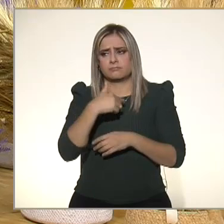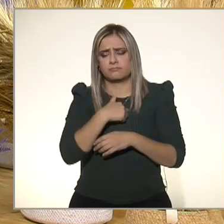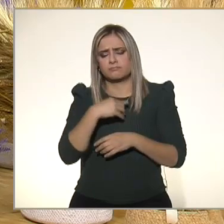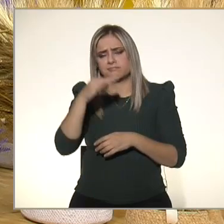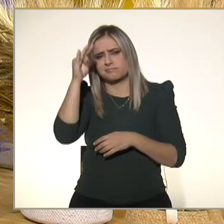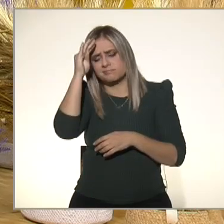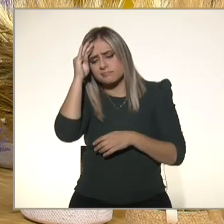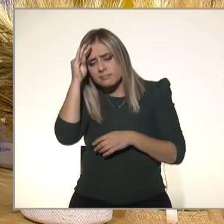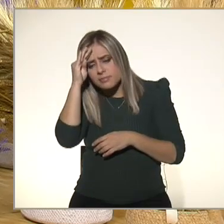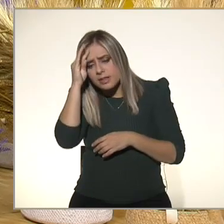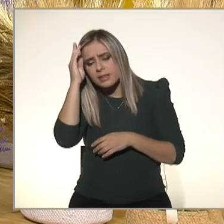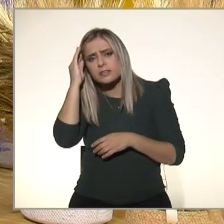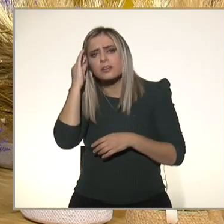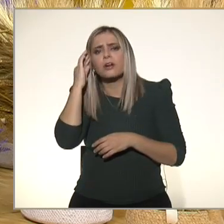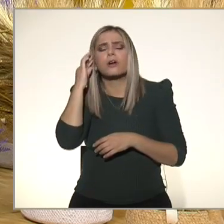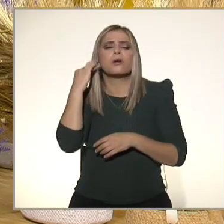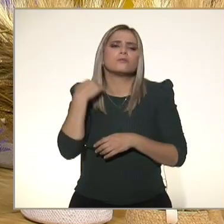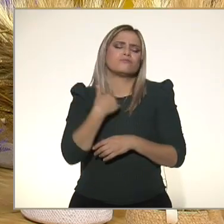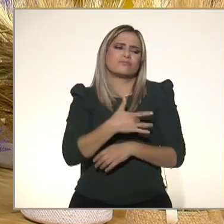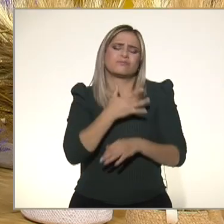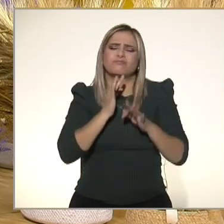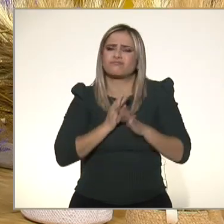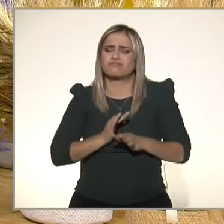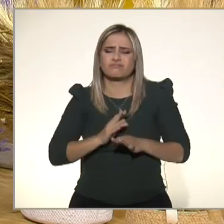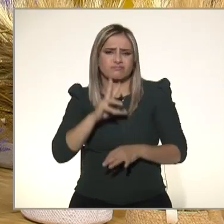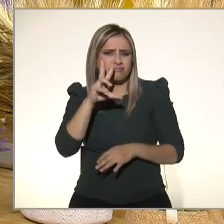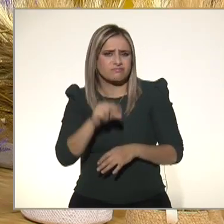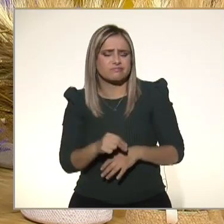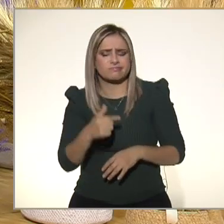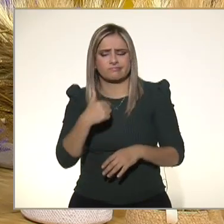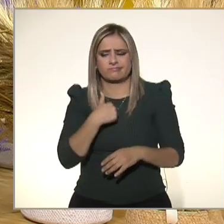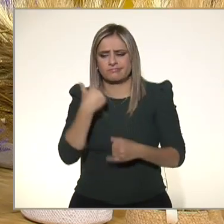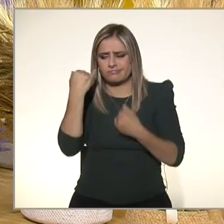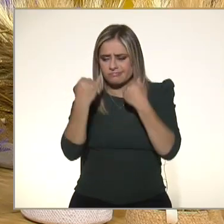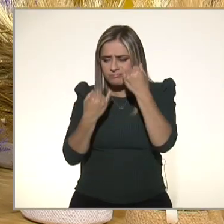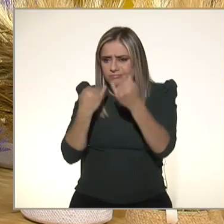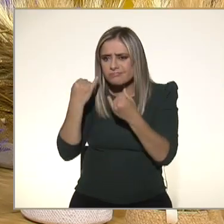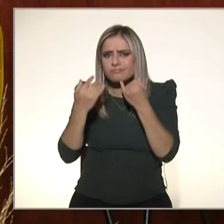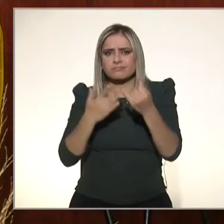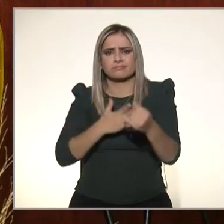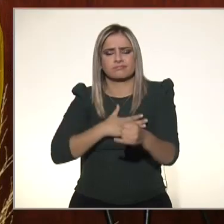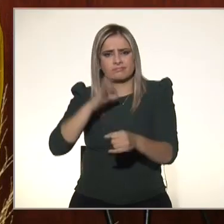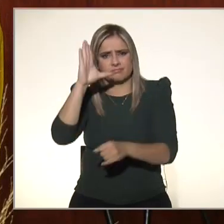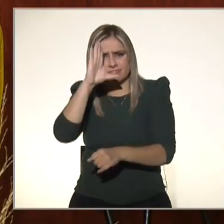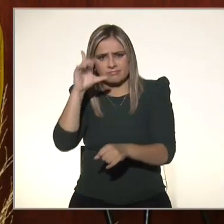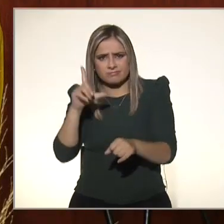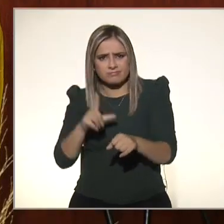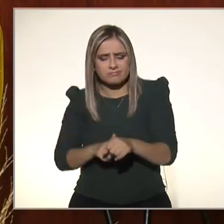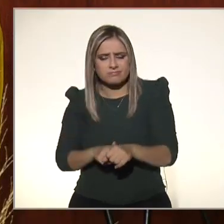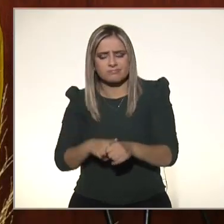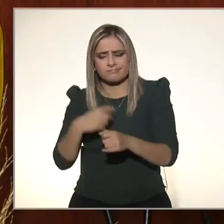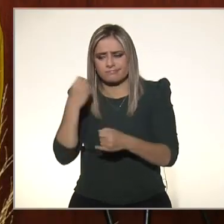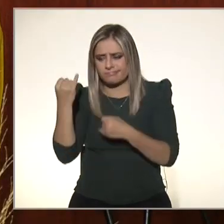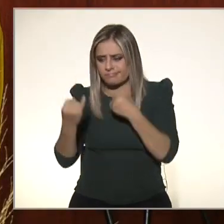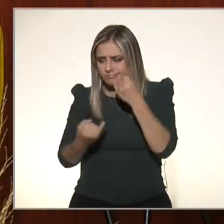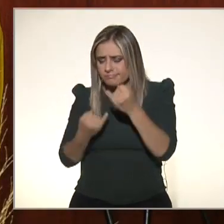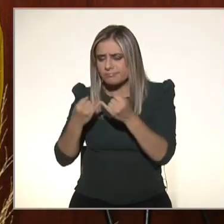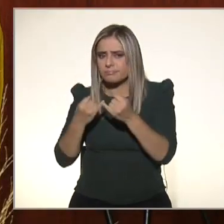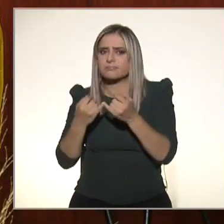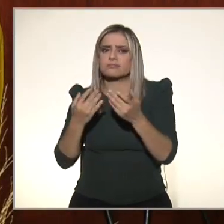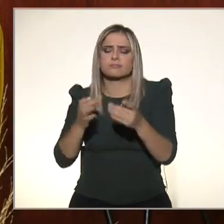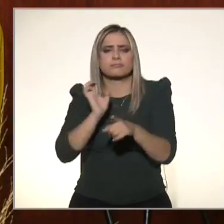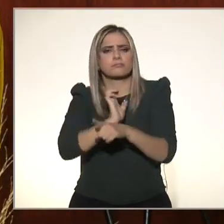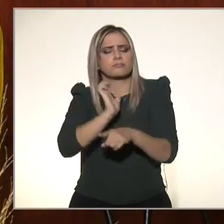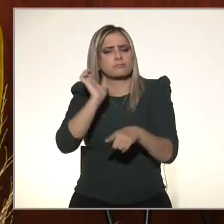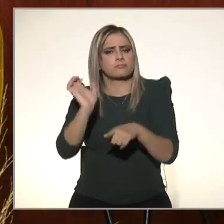pensando que me está dando cierta incomodidad, creencias culturales, entonces vamos del otro lado.